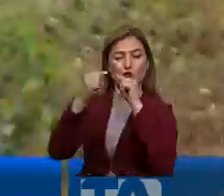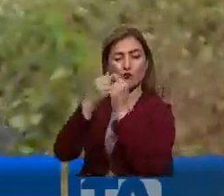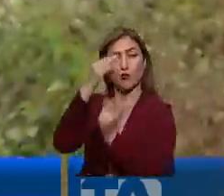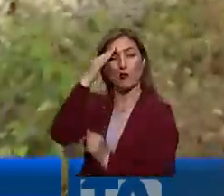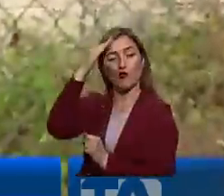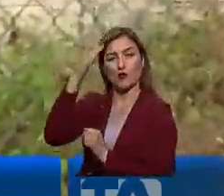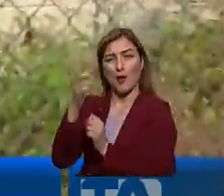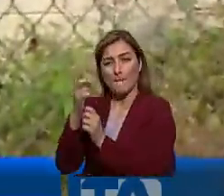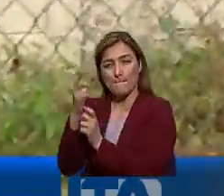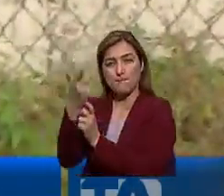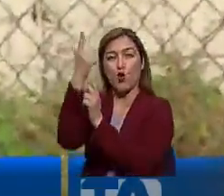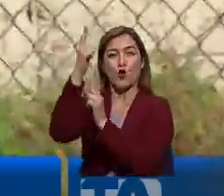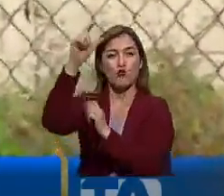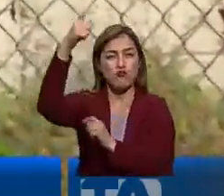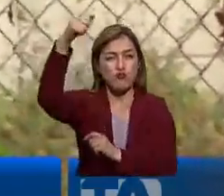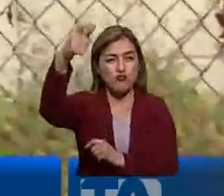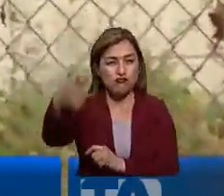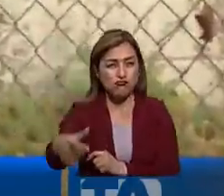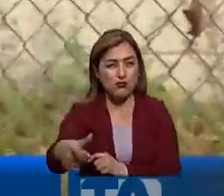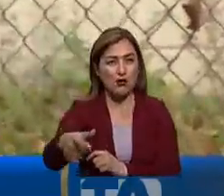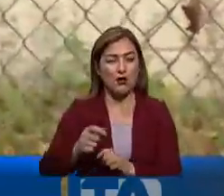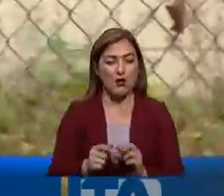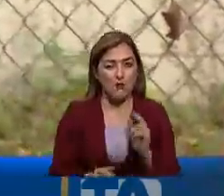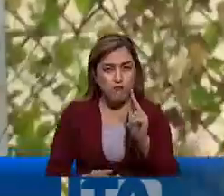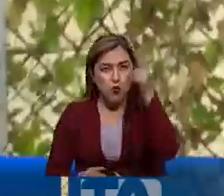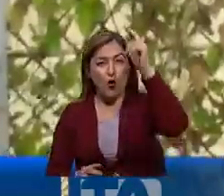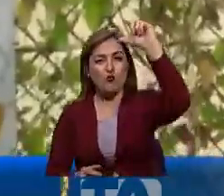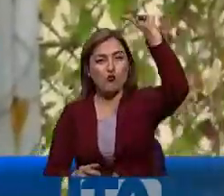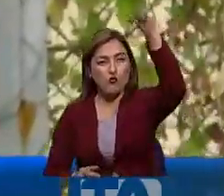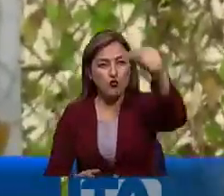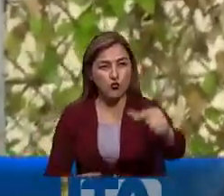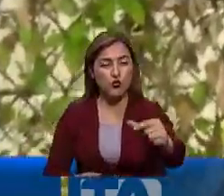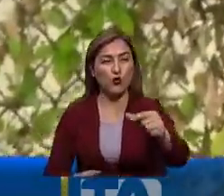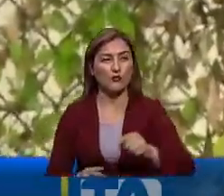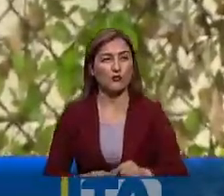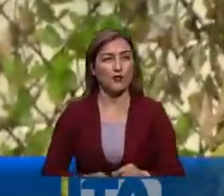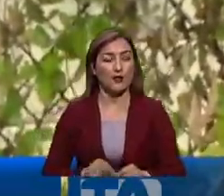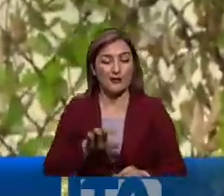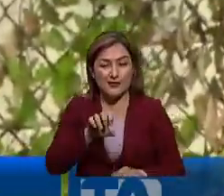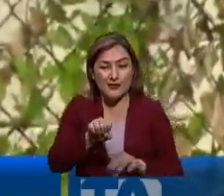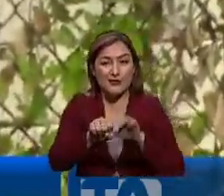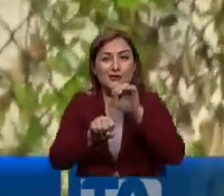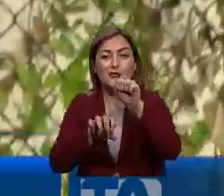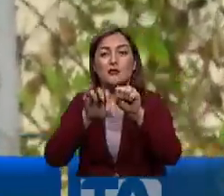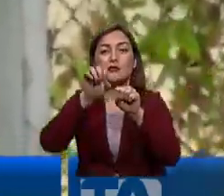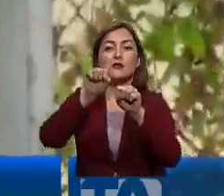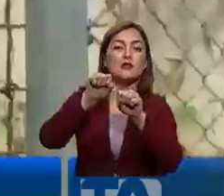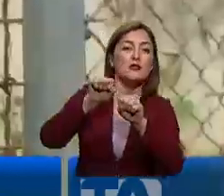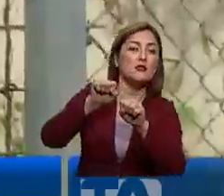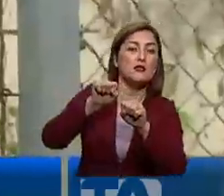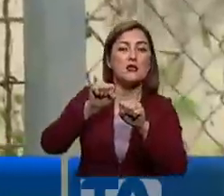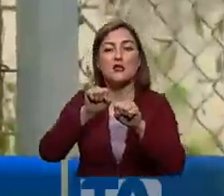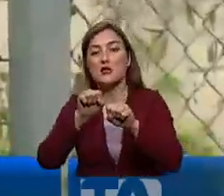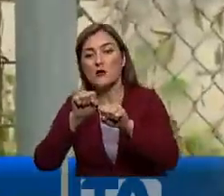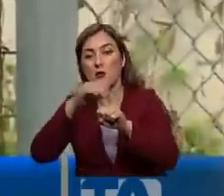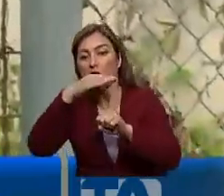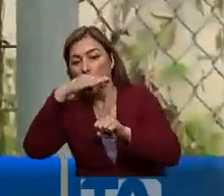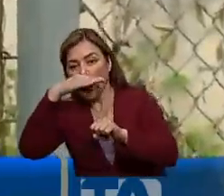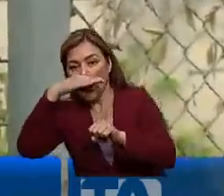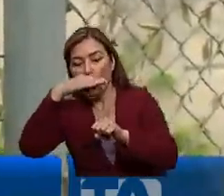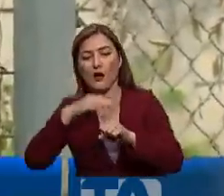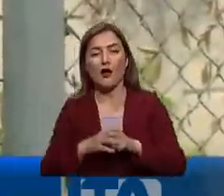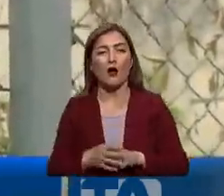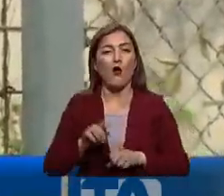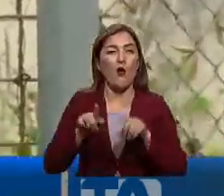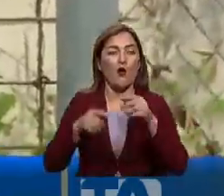policías lanzaban bombas lacrimógenas. Se subían las escaleras metálicas que hay para asomarse o por los pequeños orificios que